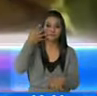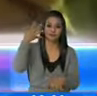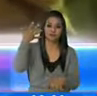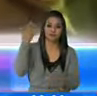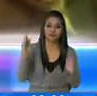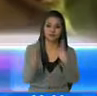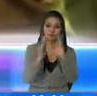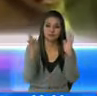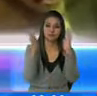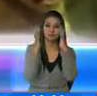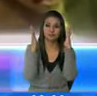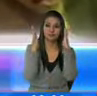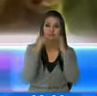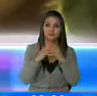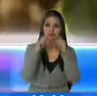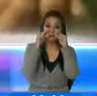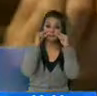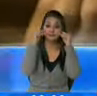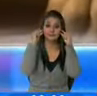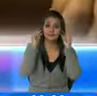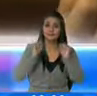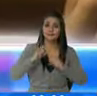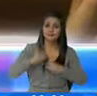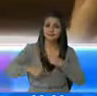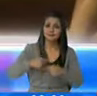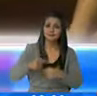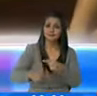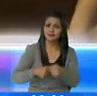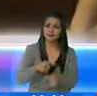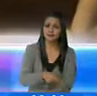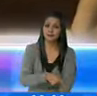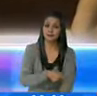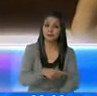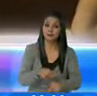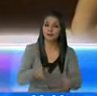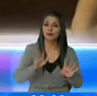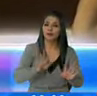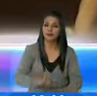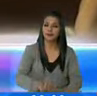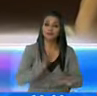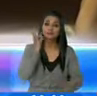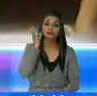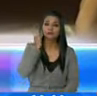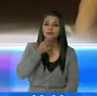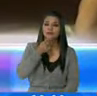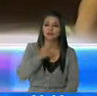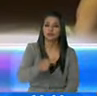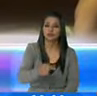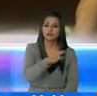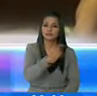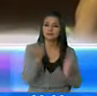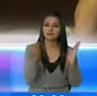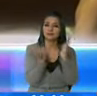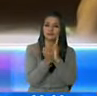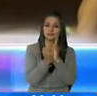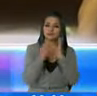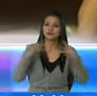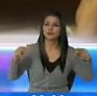esto una pintura, más de ser algo tradicional, lleva la esencia de las mujeres quichuas, lleva la esencia de la naturaleza.